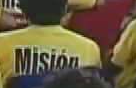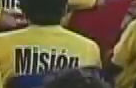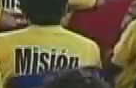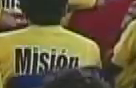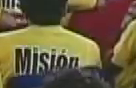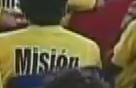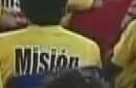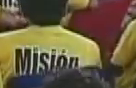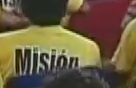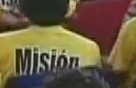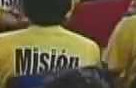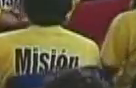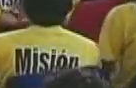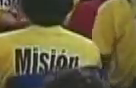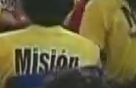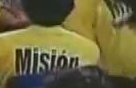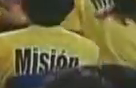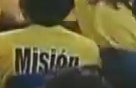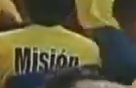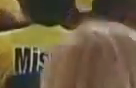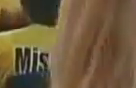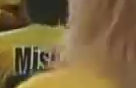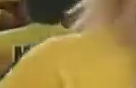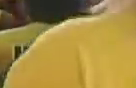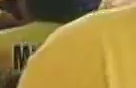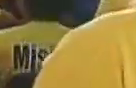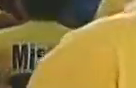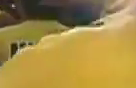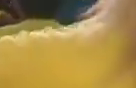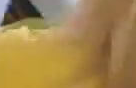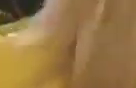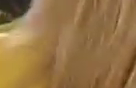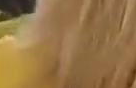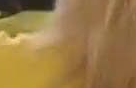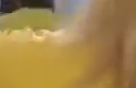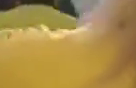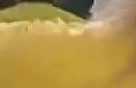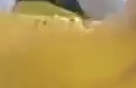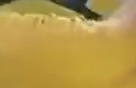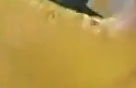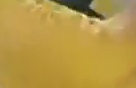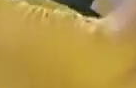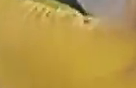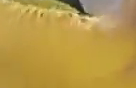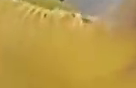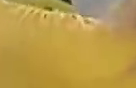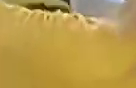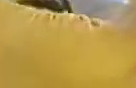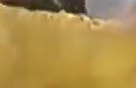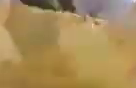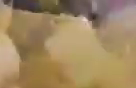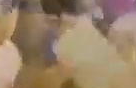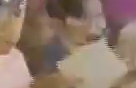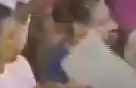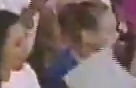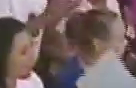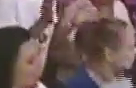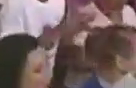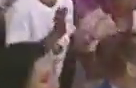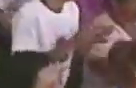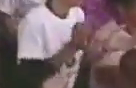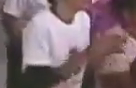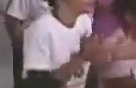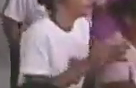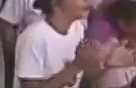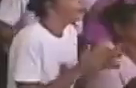Vamos a recibir al presidente de la República Bolivariana de Venezuela, Nicolás Maduro